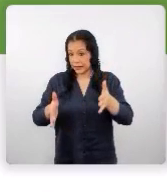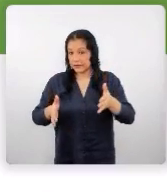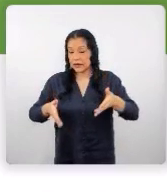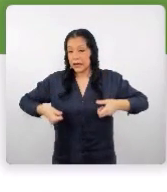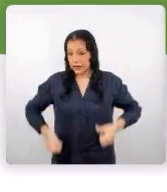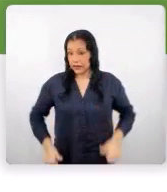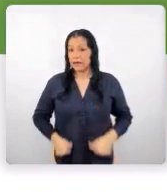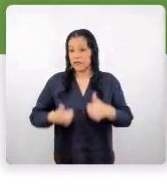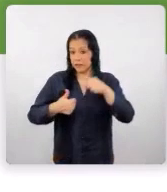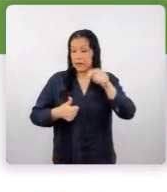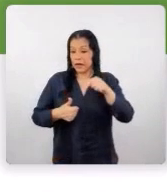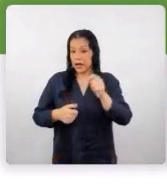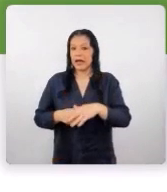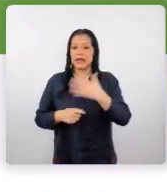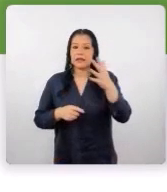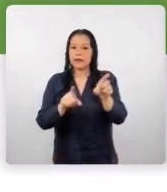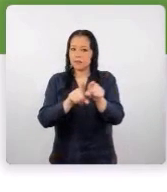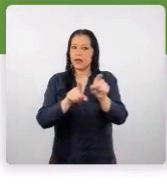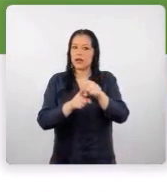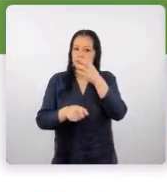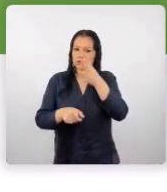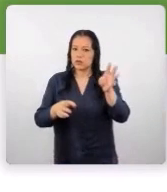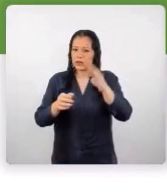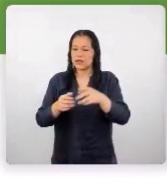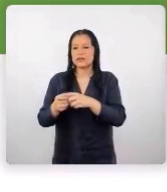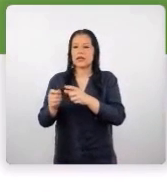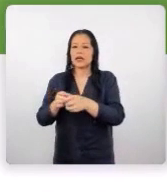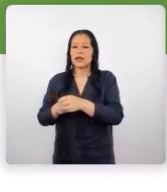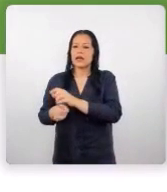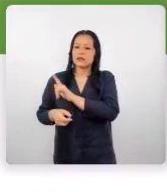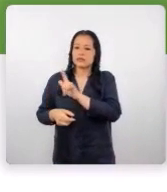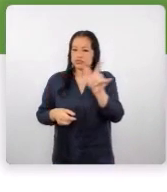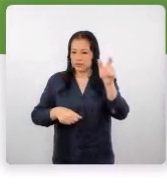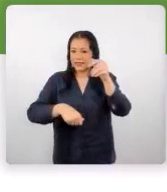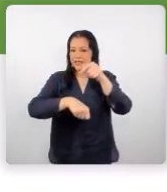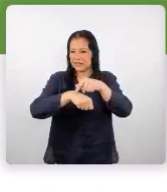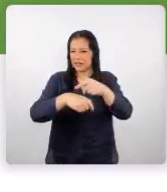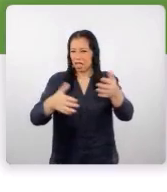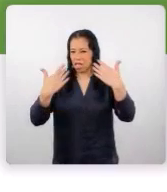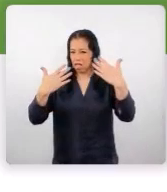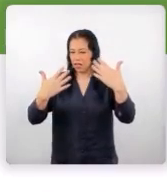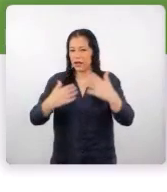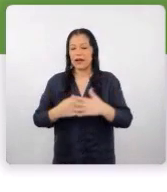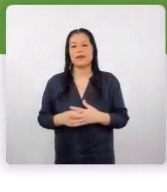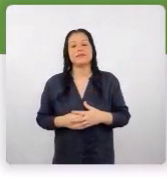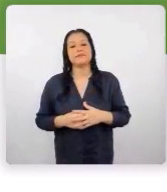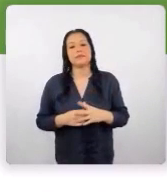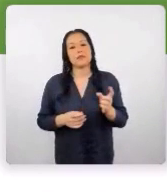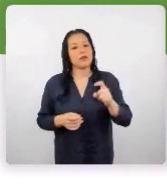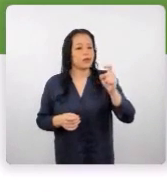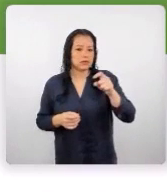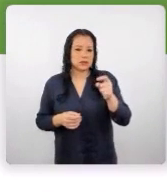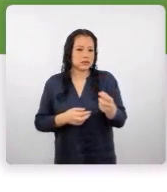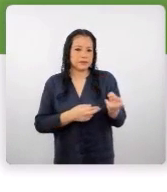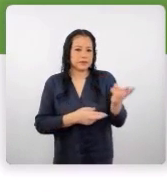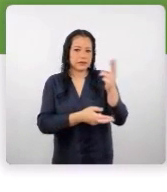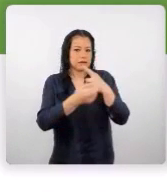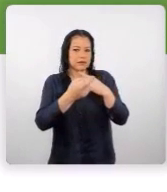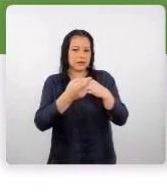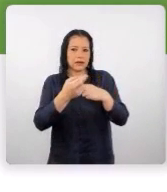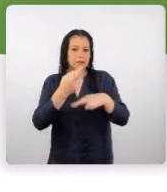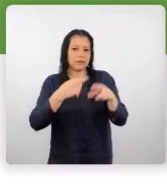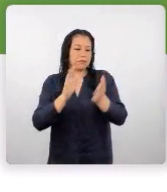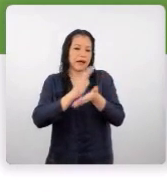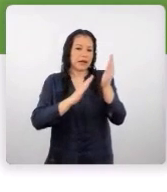Unidos también es un inglés que migra en esta época. No necesariamente regresa a casa,